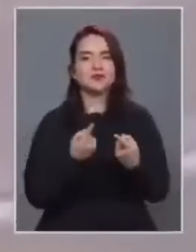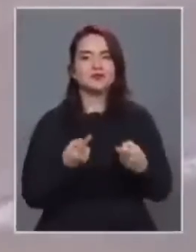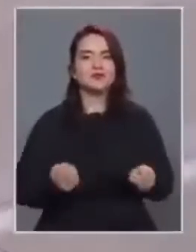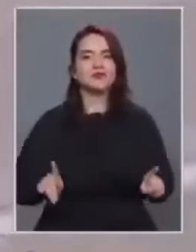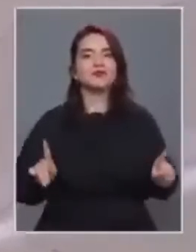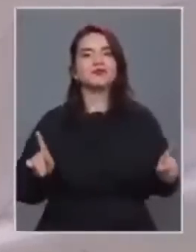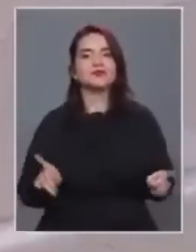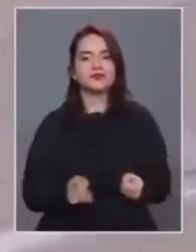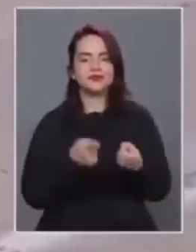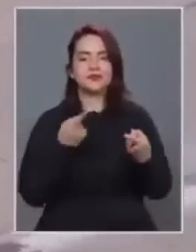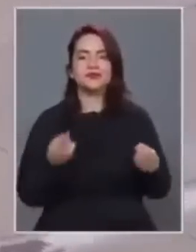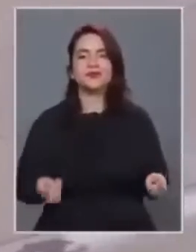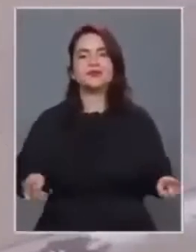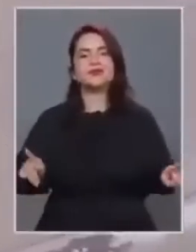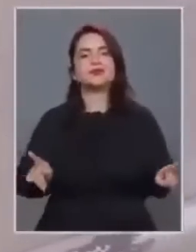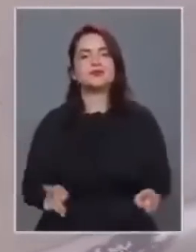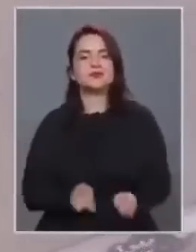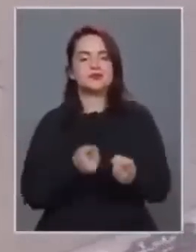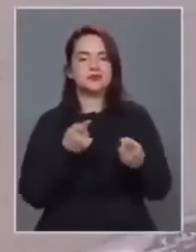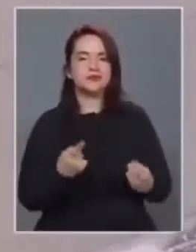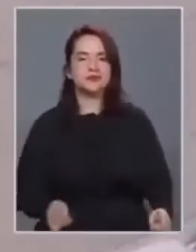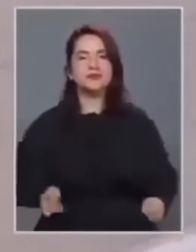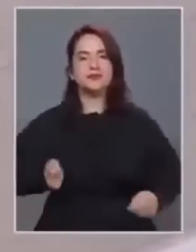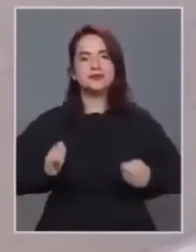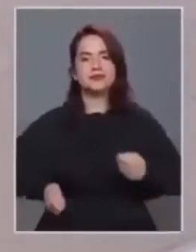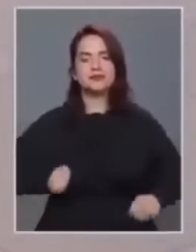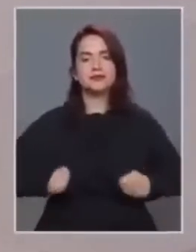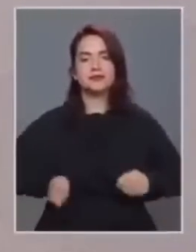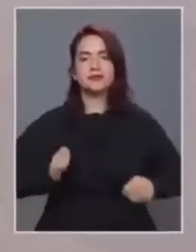Vamos a ver, señor.